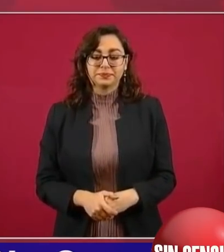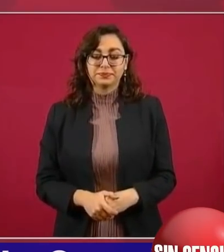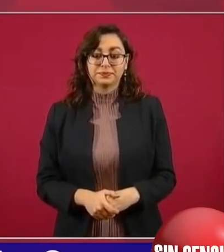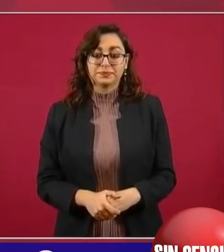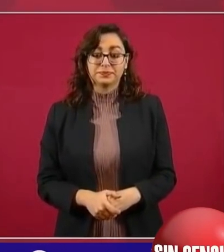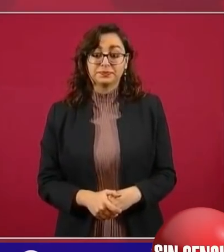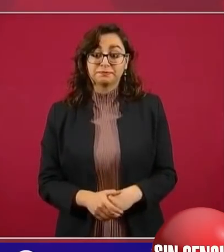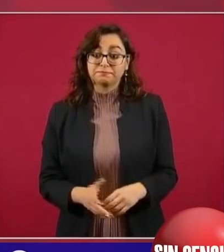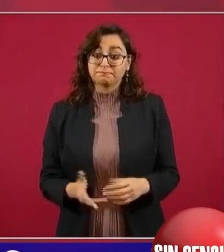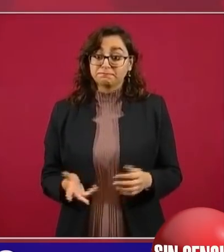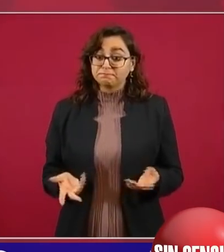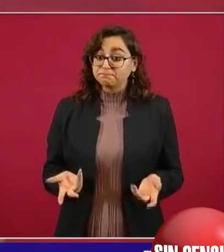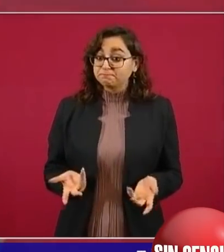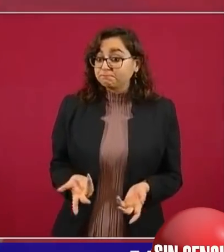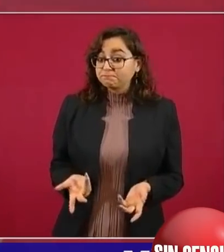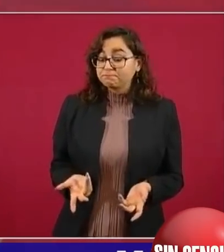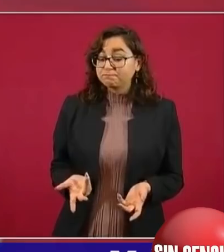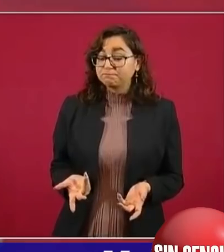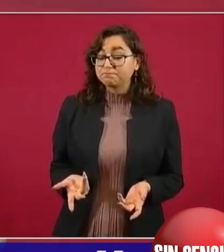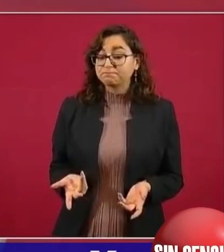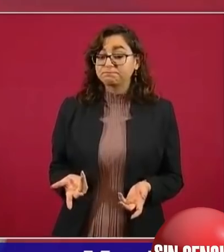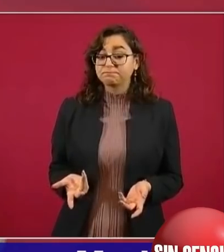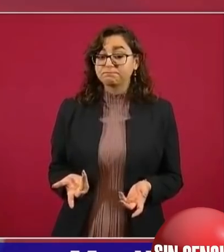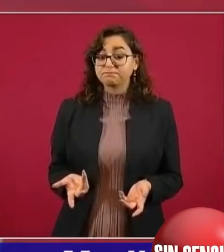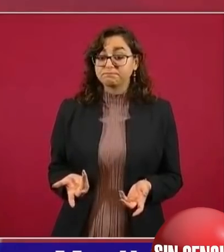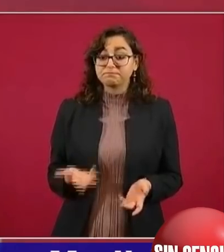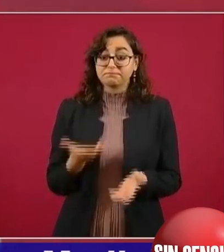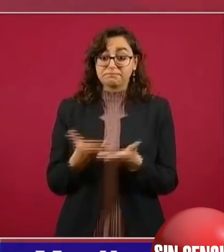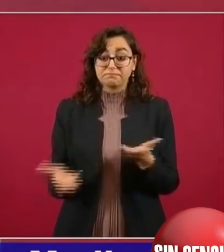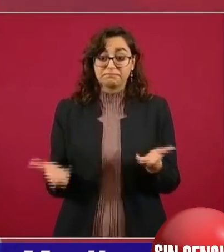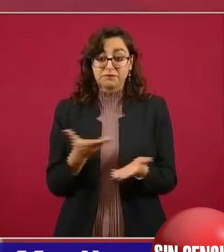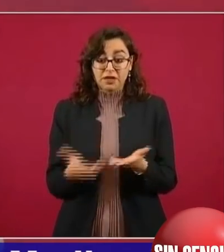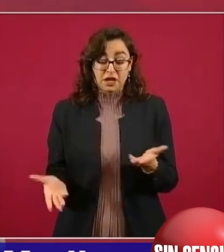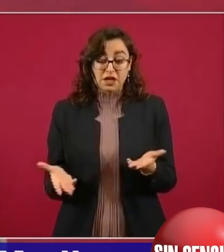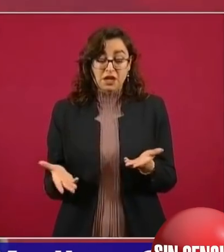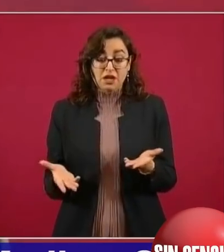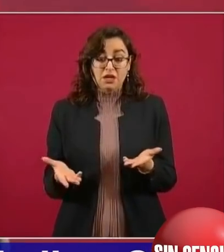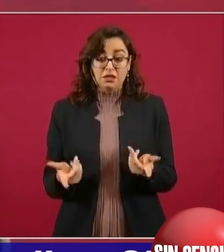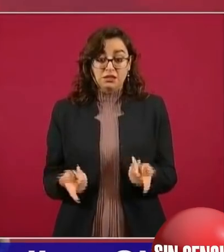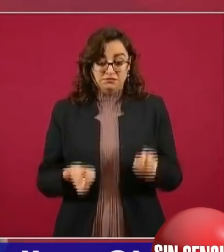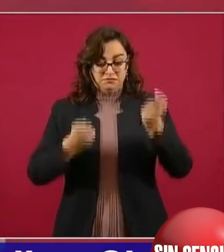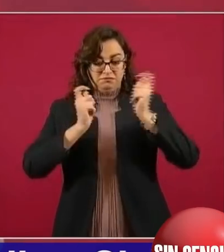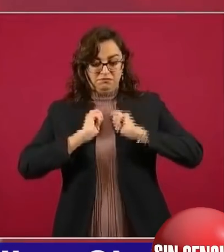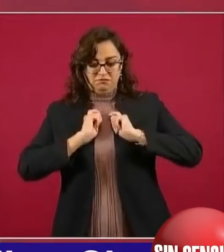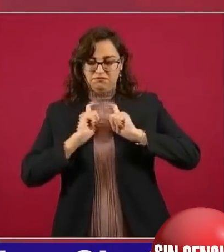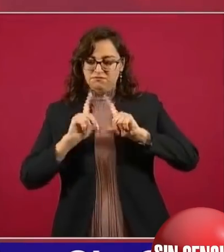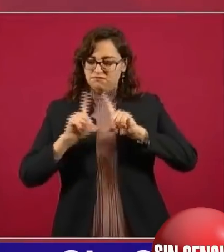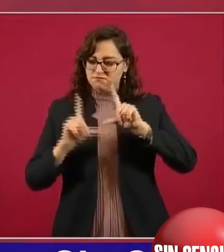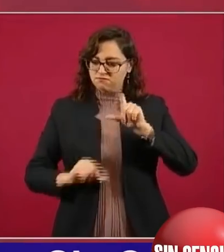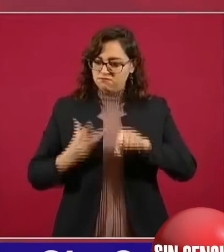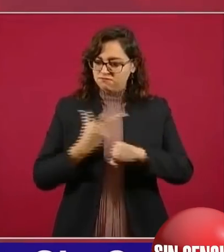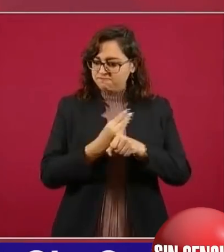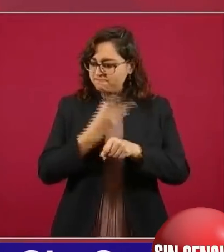Y ahora que se está llevando a cabo una transformación, un cambio,